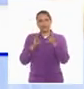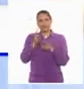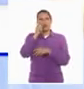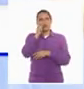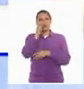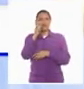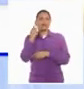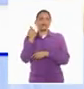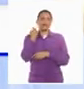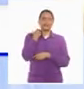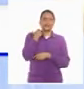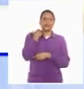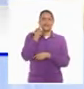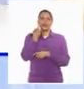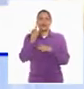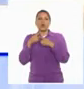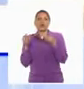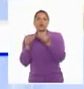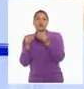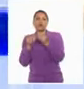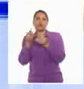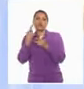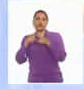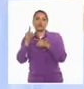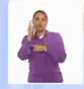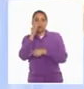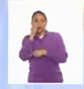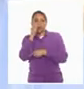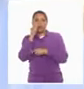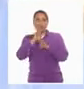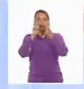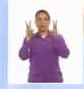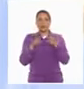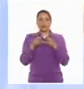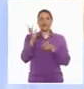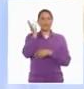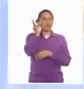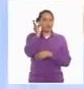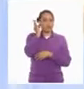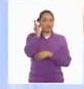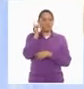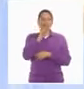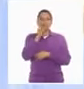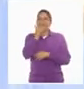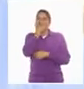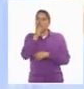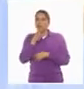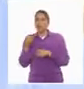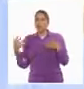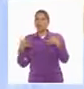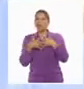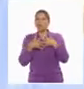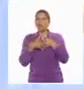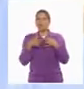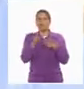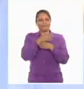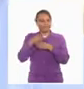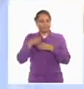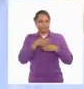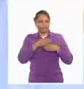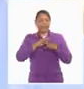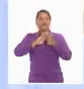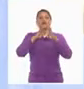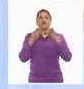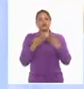sexo con otros hombres, las redes de mujeres, la red de los jóvenes, la red de trans, y todo eso ha tenido